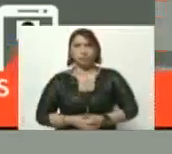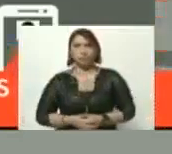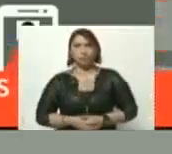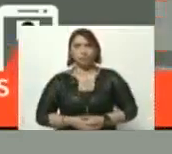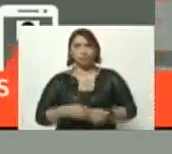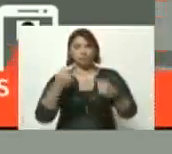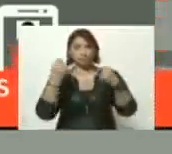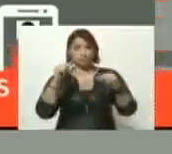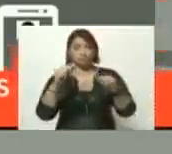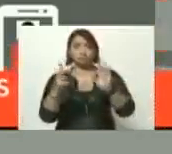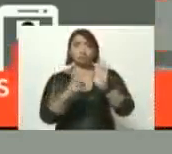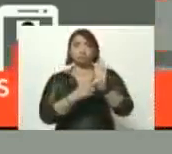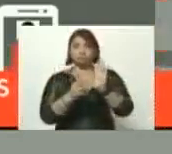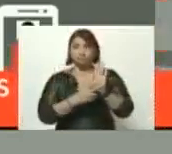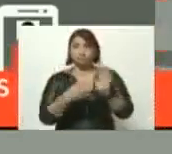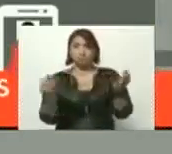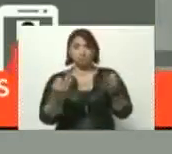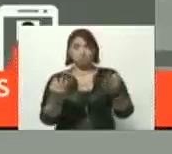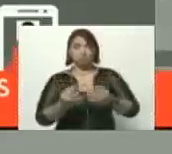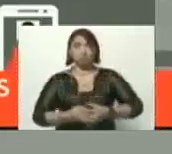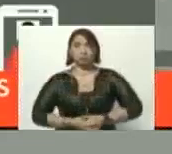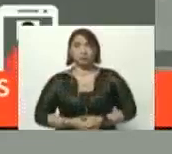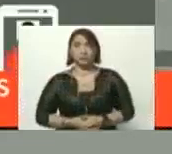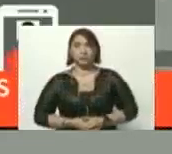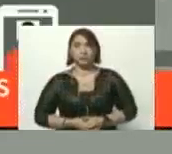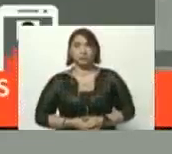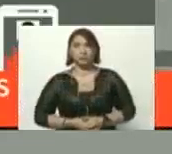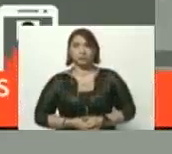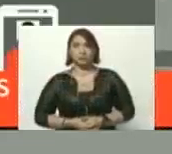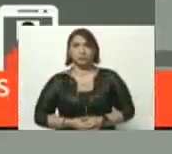etapa verdaderamente